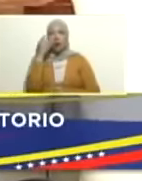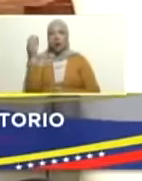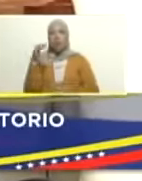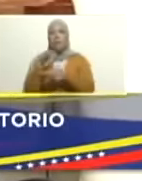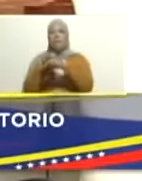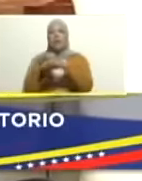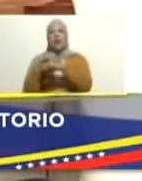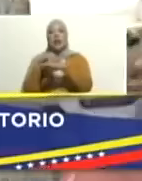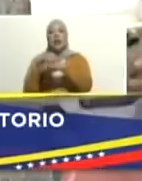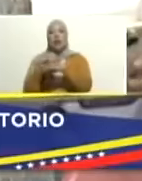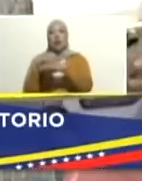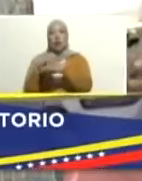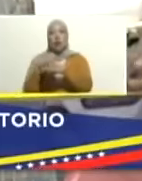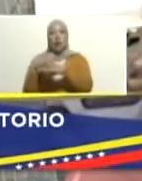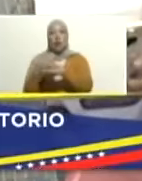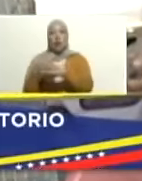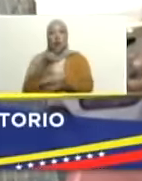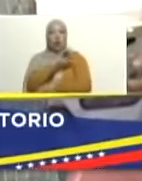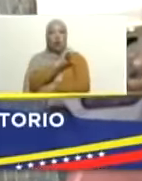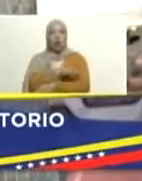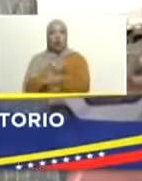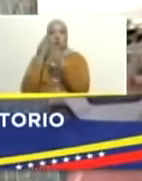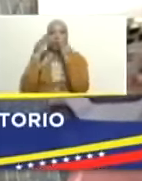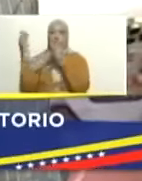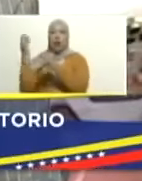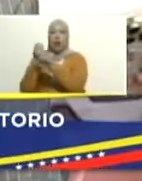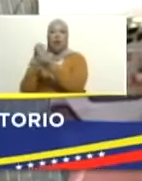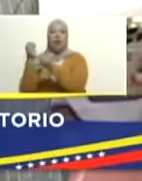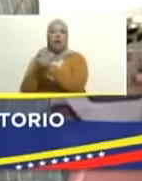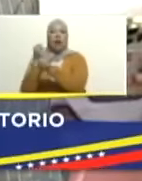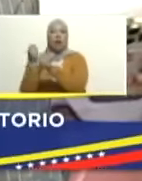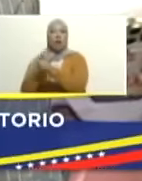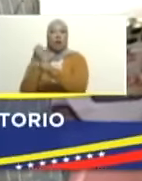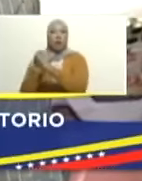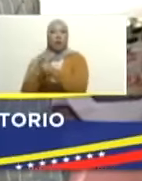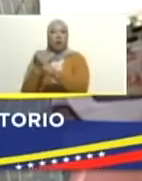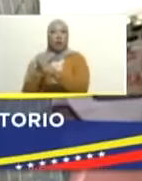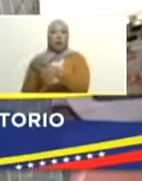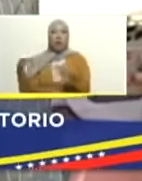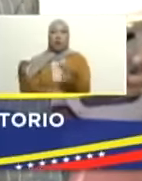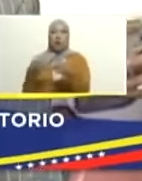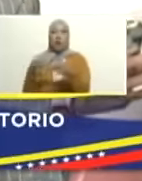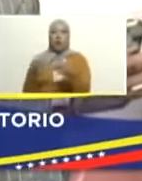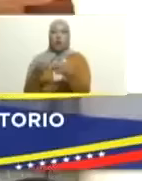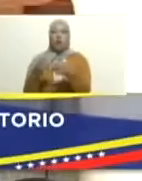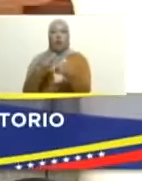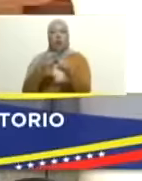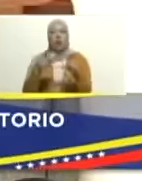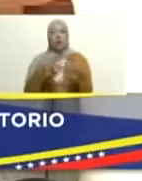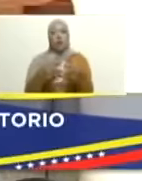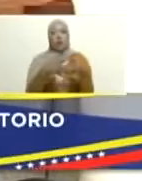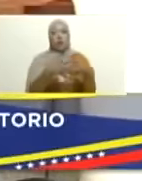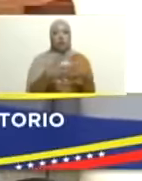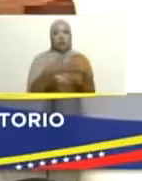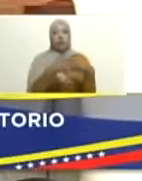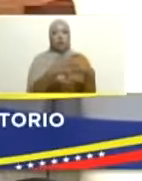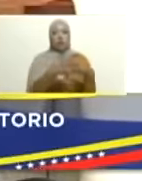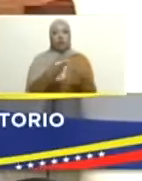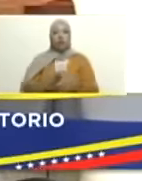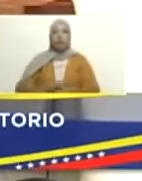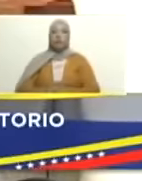ministro del Poder Popular para el Trabajo, miembro del Grupo Boston y